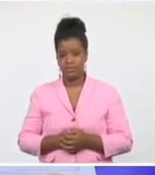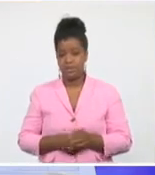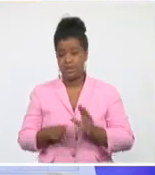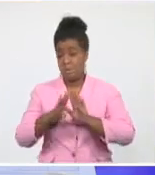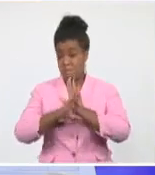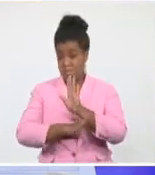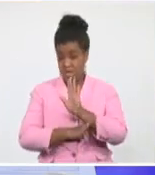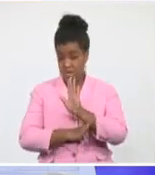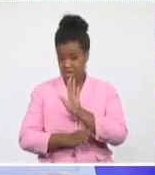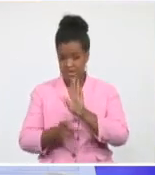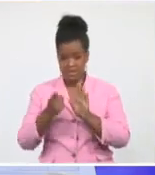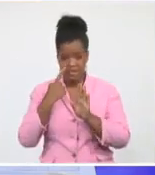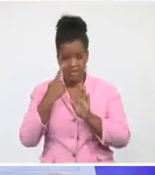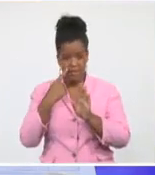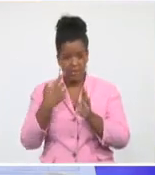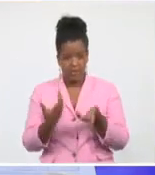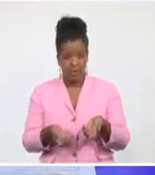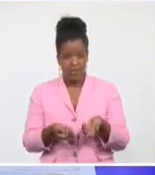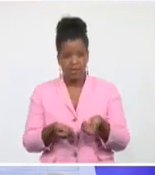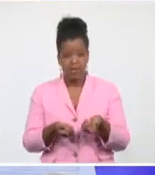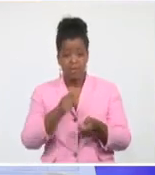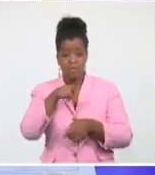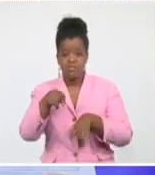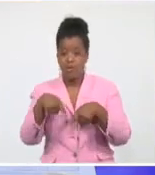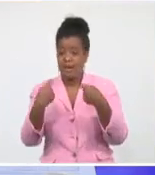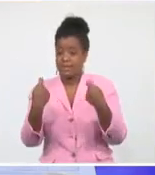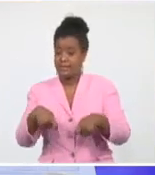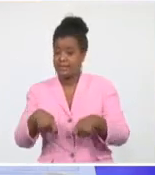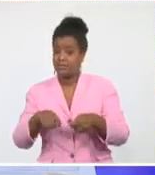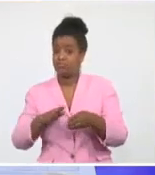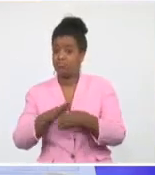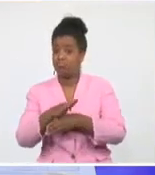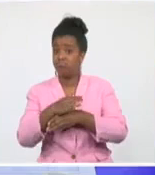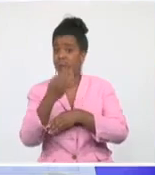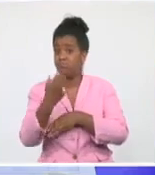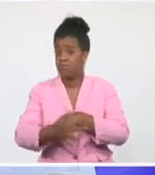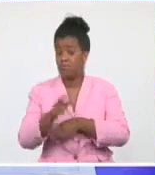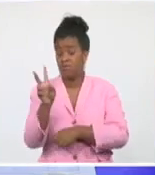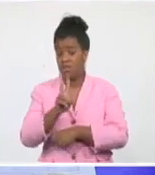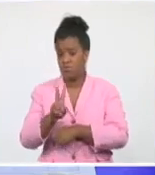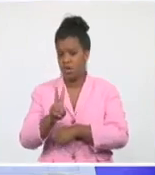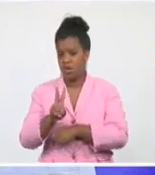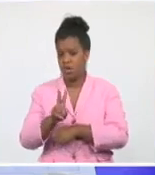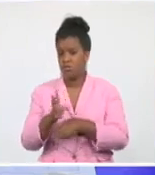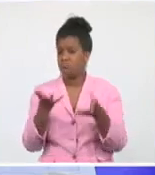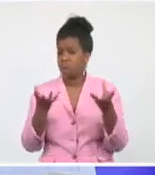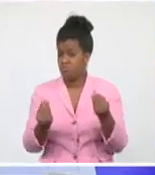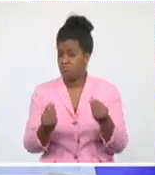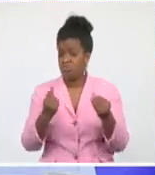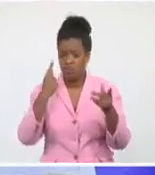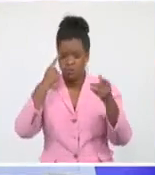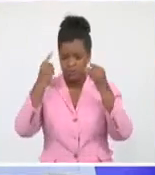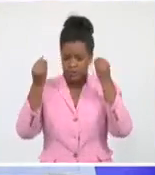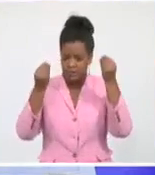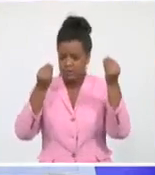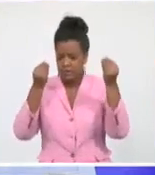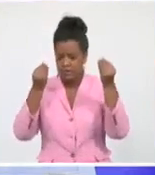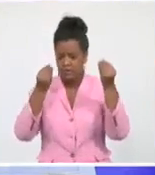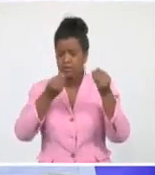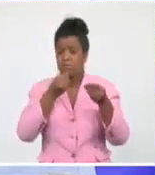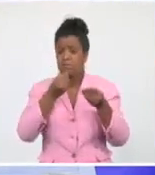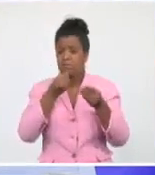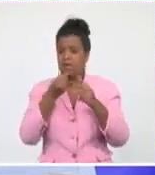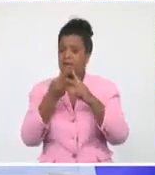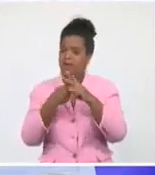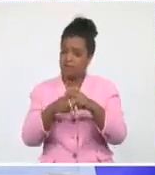coercitivas promueven la inmigración, fenómeno sobre el cual algunos expresan gran preocupación y podrían contribuir a